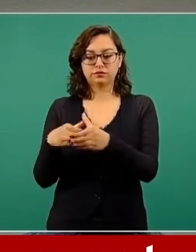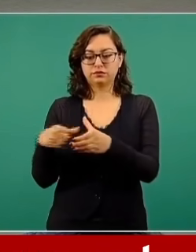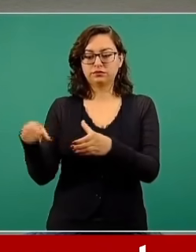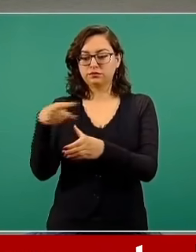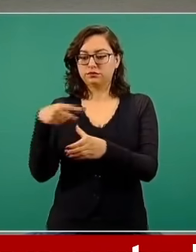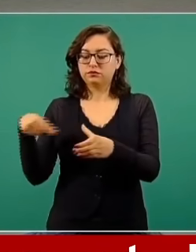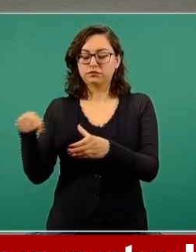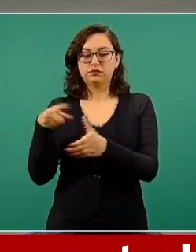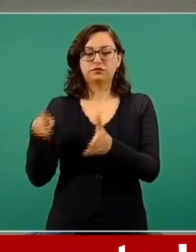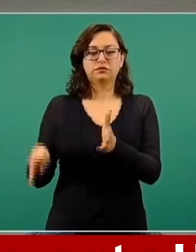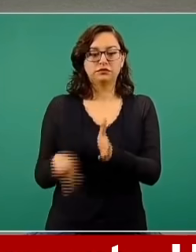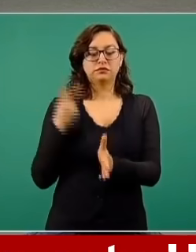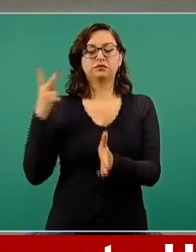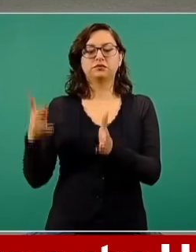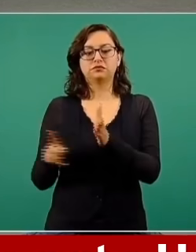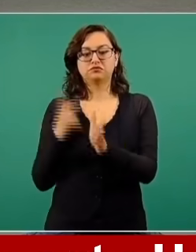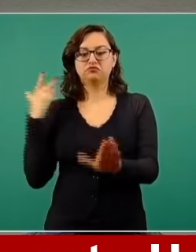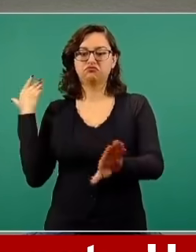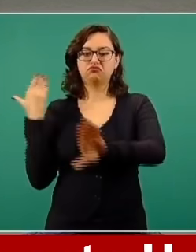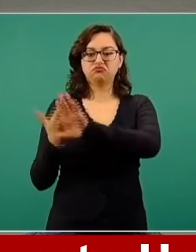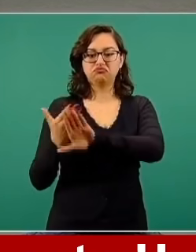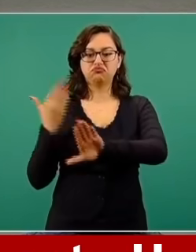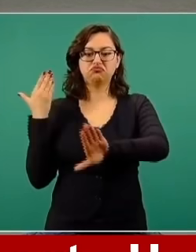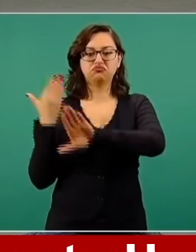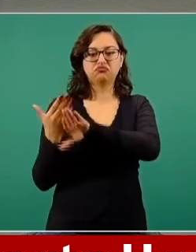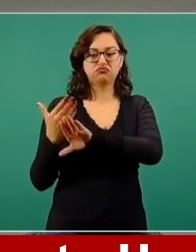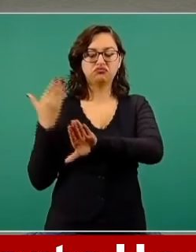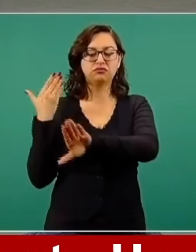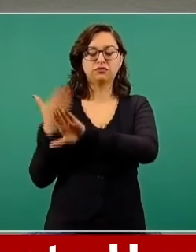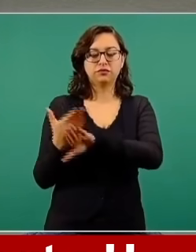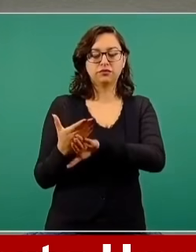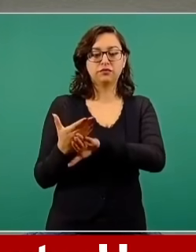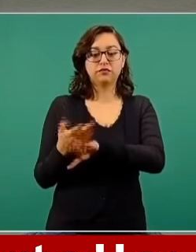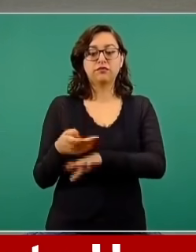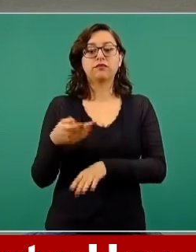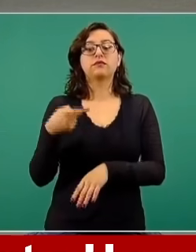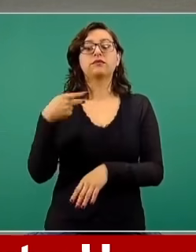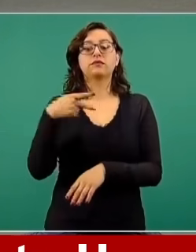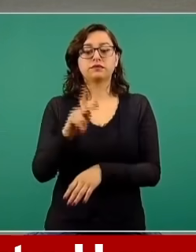a atacarnos. Y también